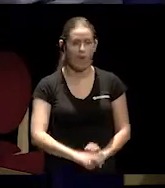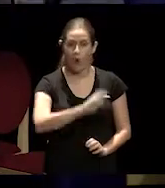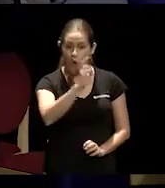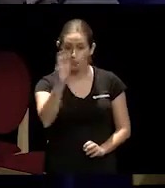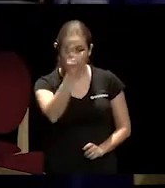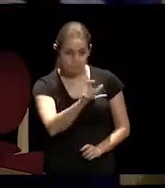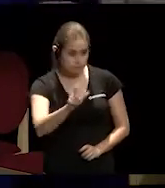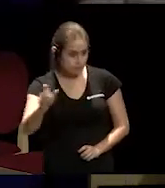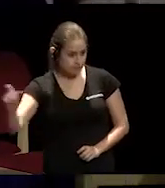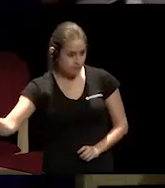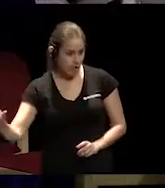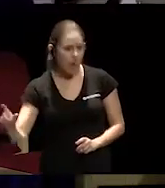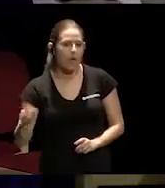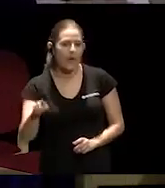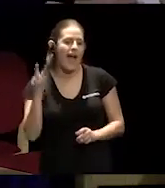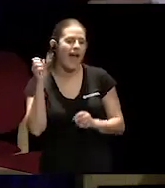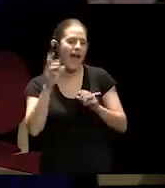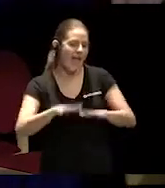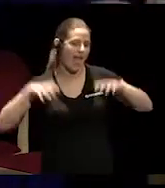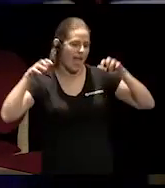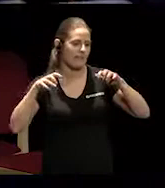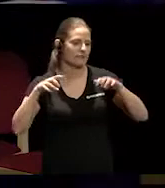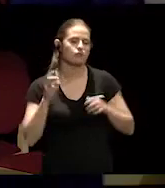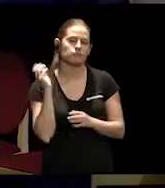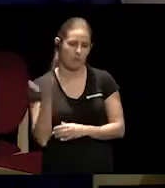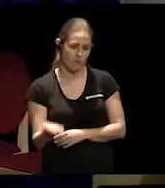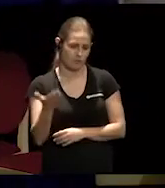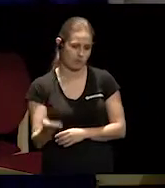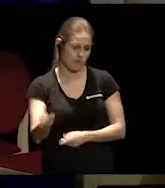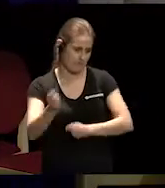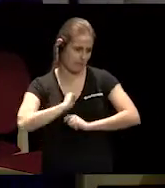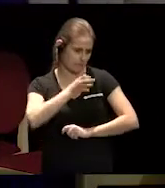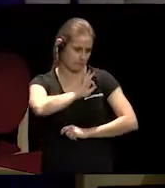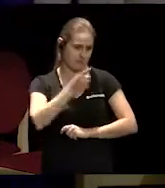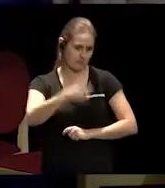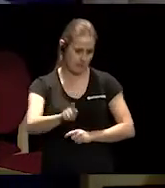anfitriones en un evento muy importante donde se me concedió ese galardón.